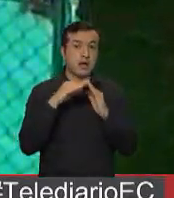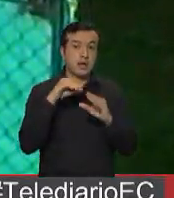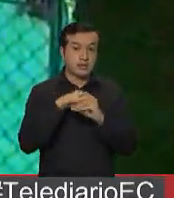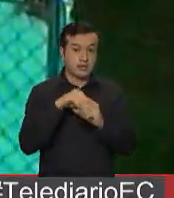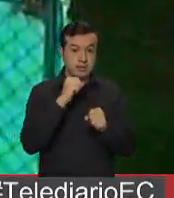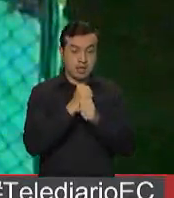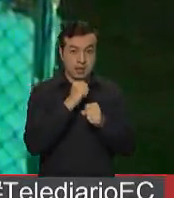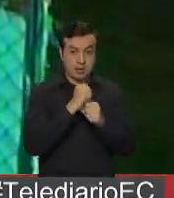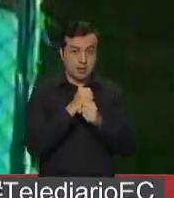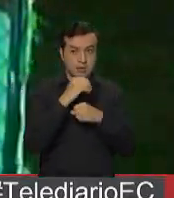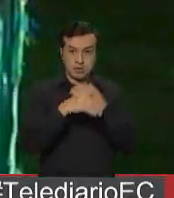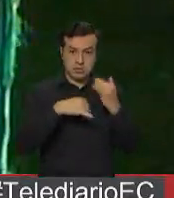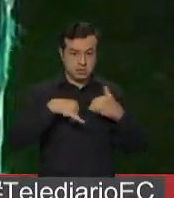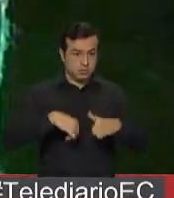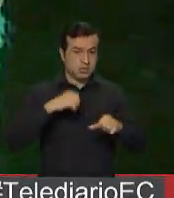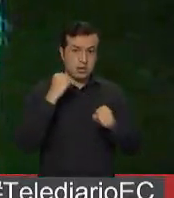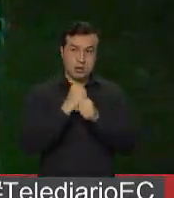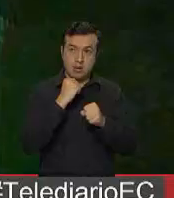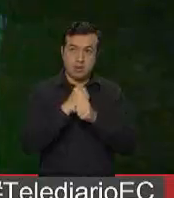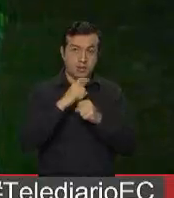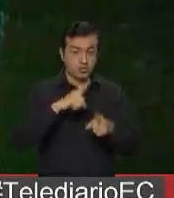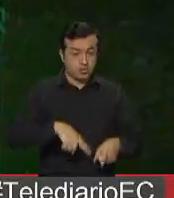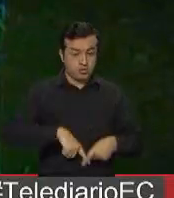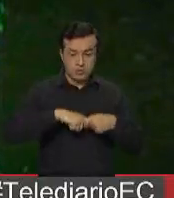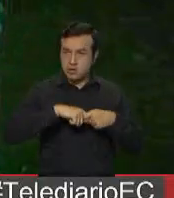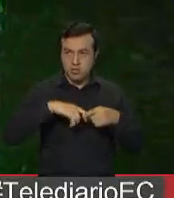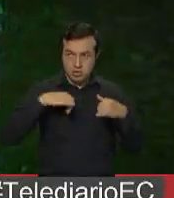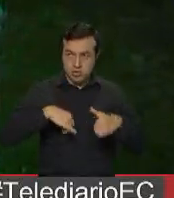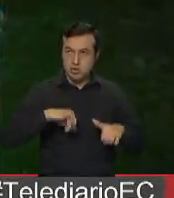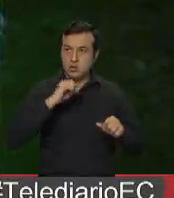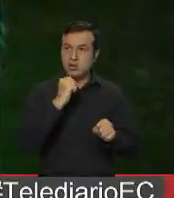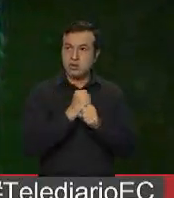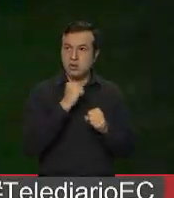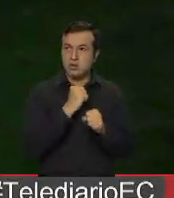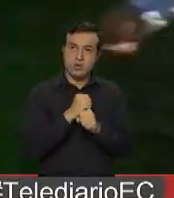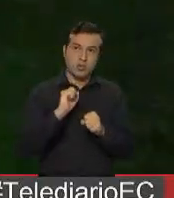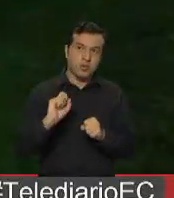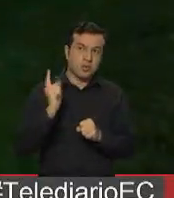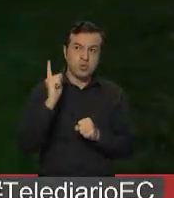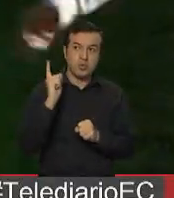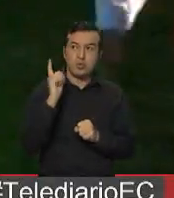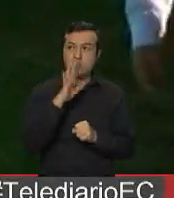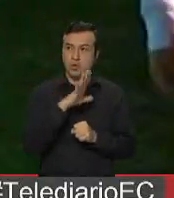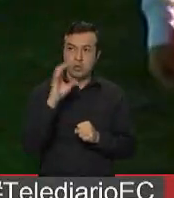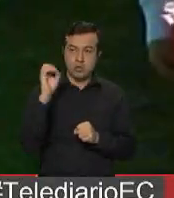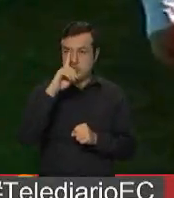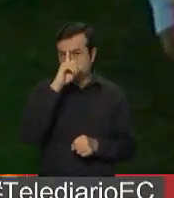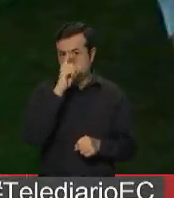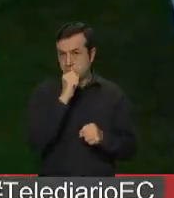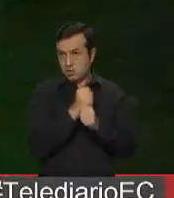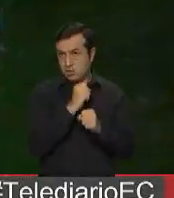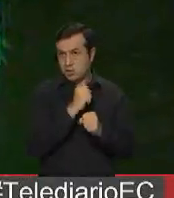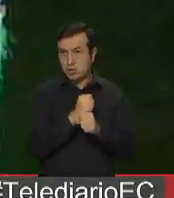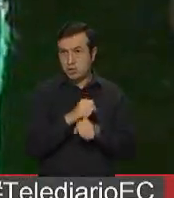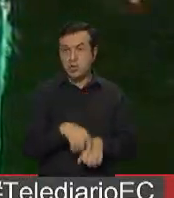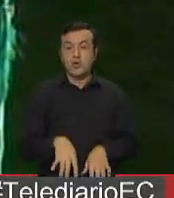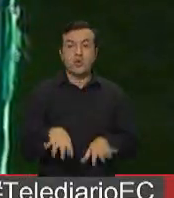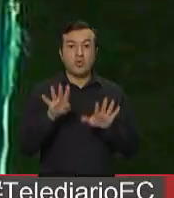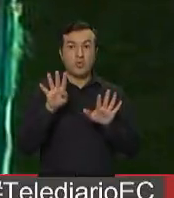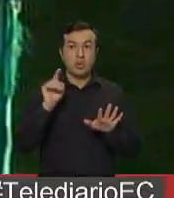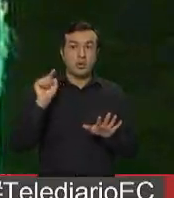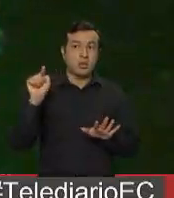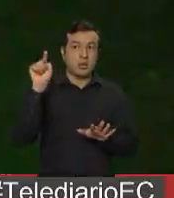la actividad nunca se ha suspendido del todo, pero... Ahorita solo están 500 trabajadores. ¿En los 9 puntos o mucho